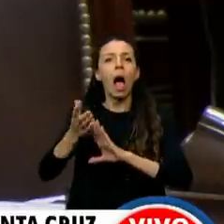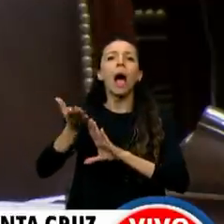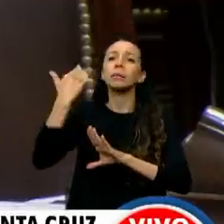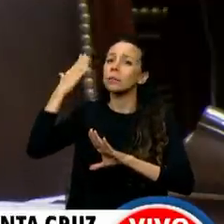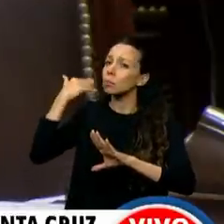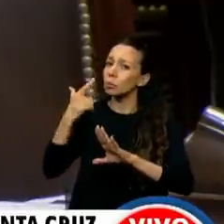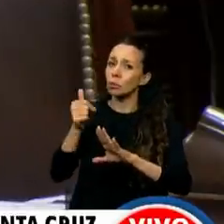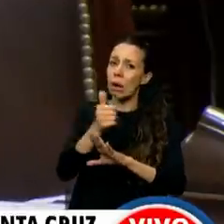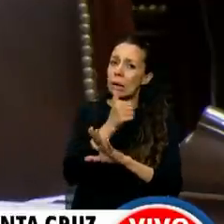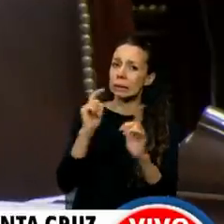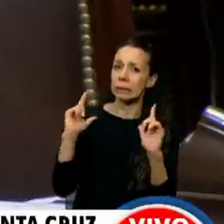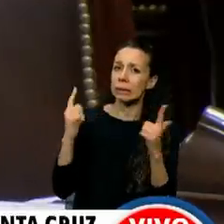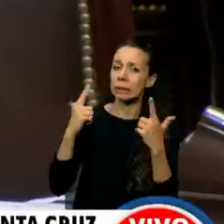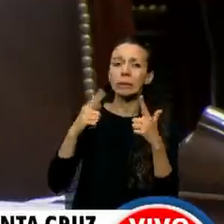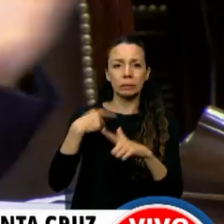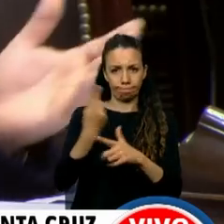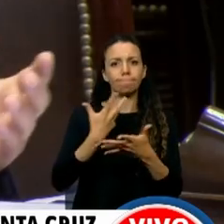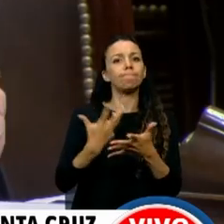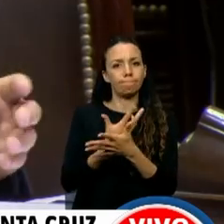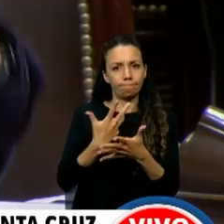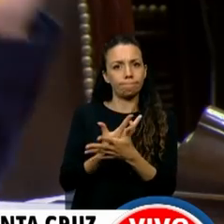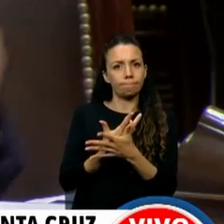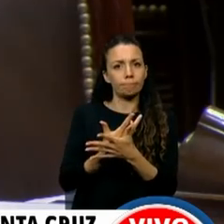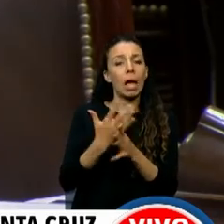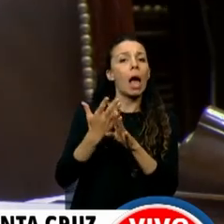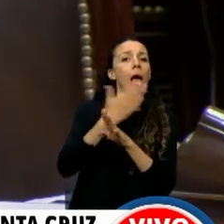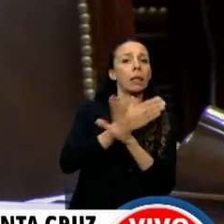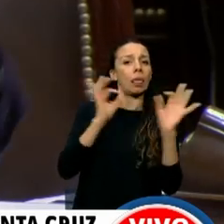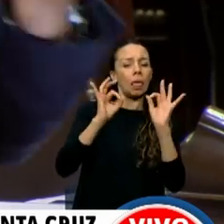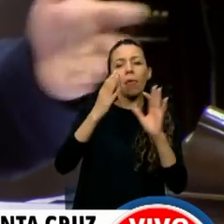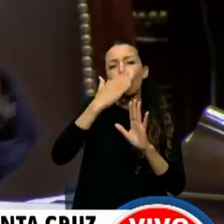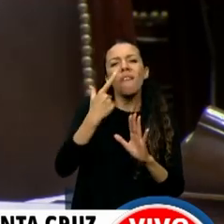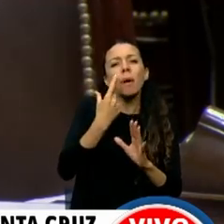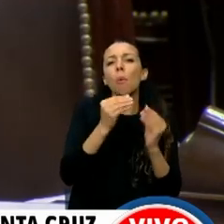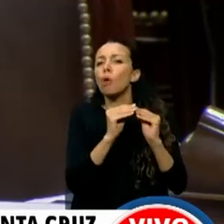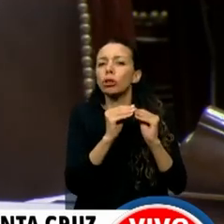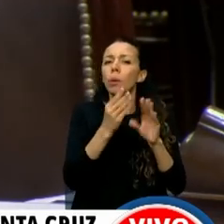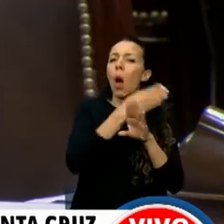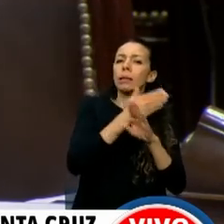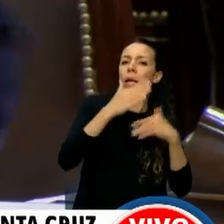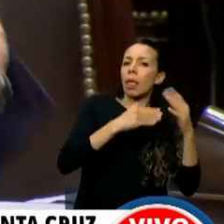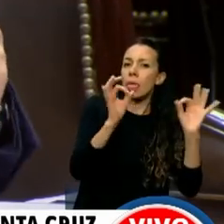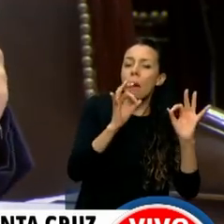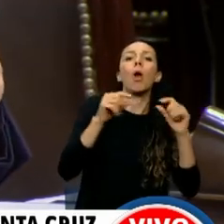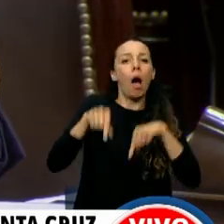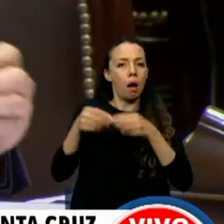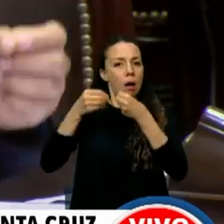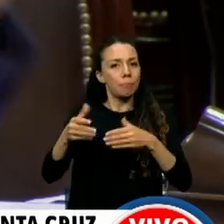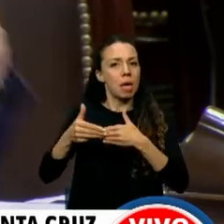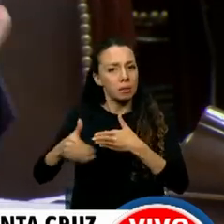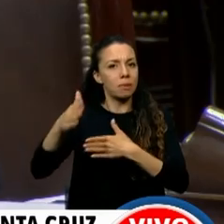en carne propia no se hizo después vemos el por qué se va a comenzar a hacer ahora creo